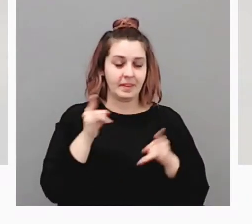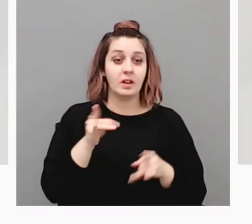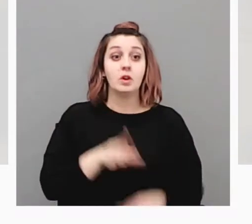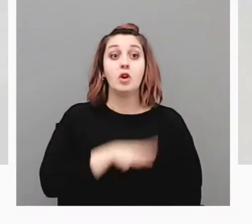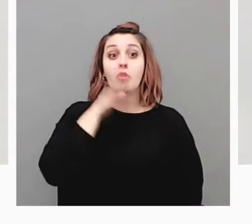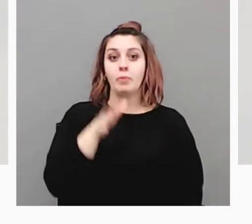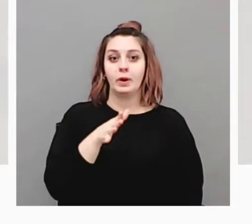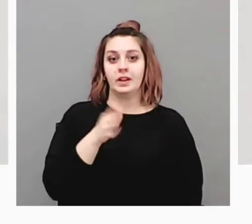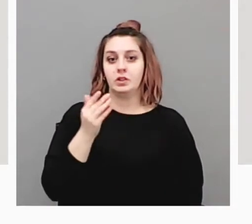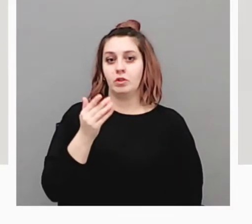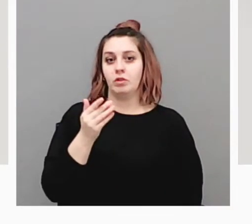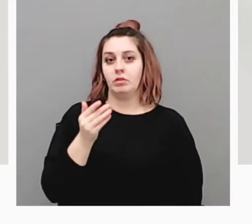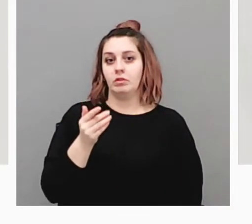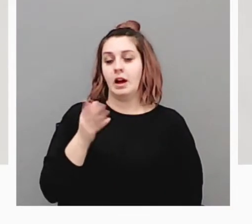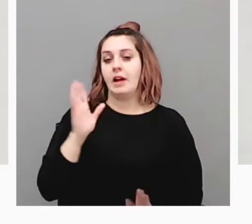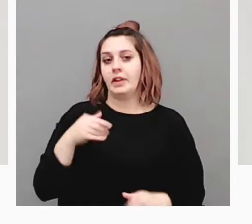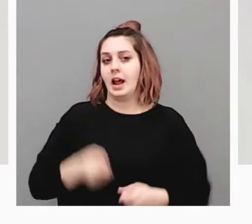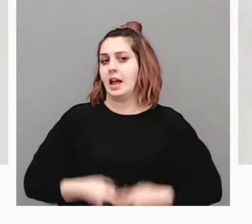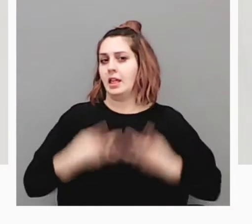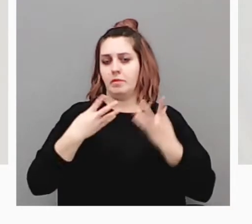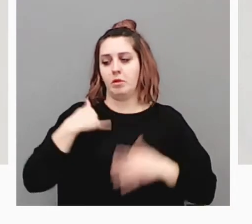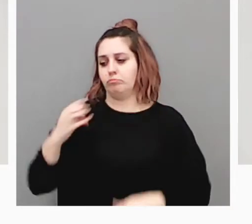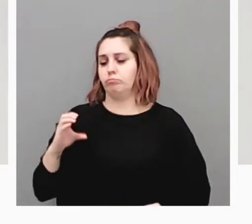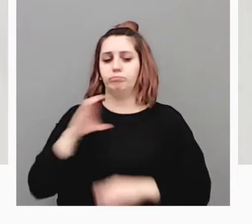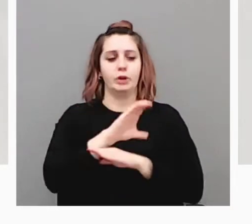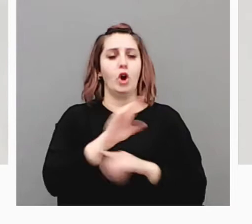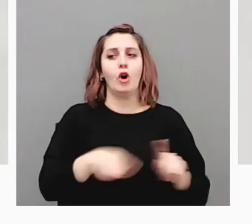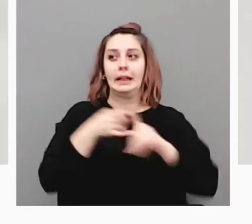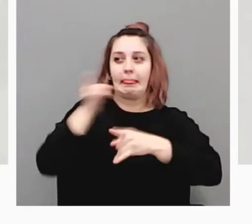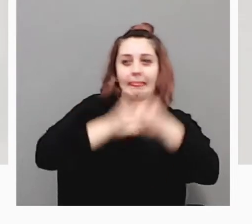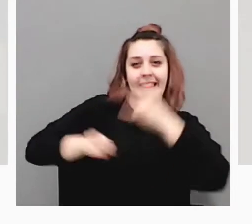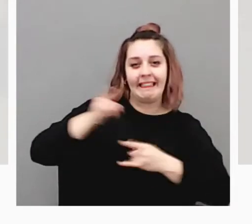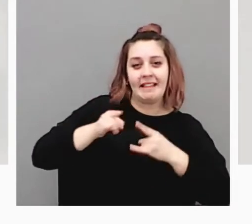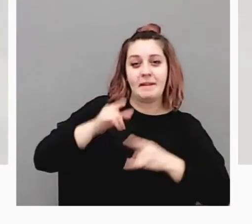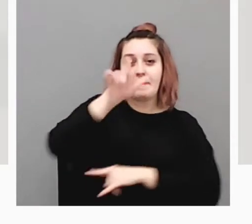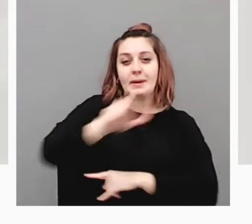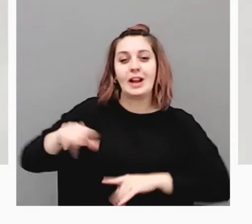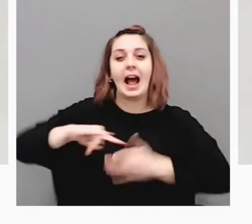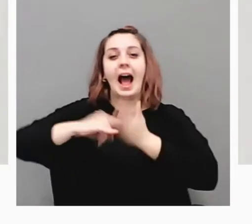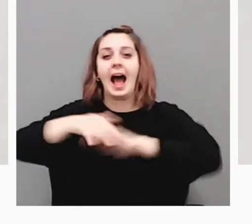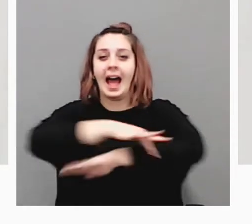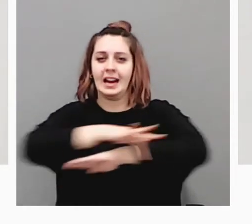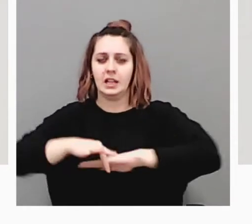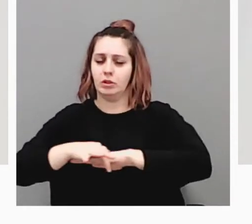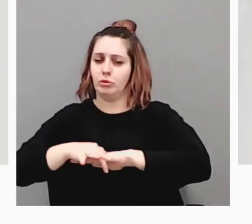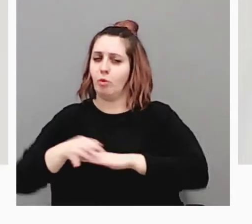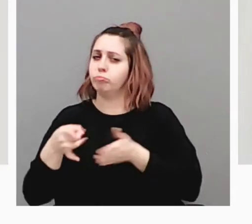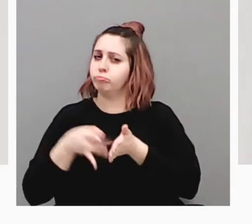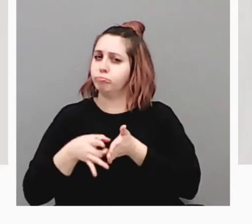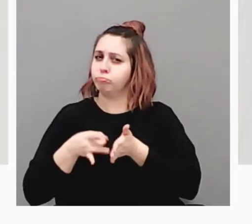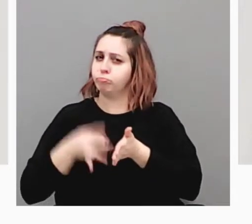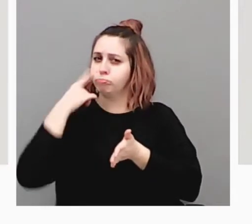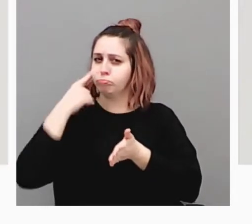dolido las prendas ni invertir en un edificio atractivo encargado a unos arquitectos de gran